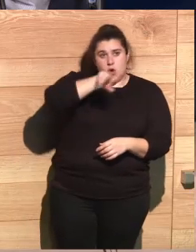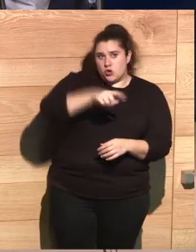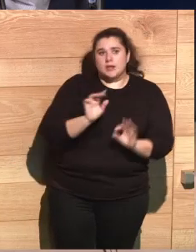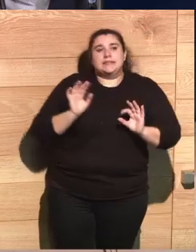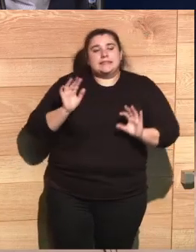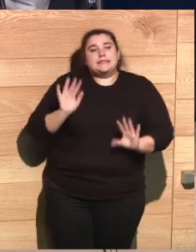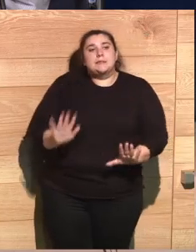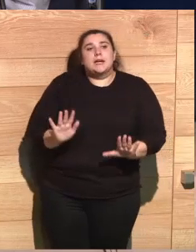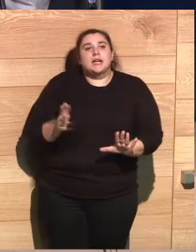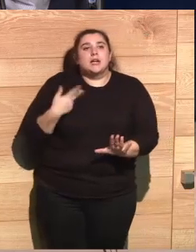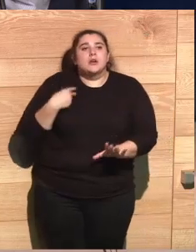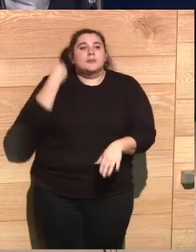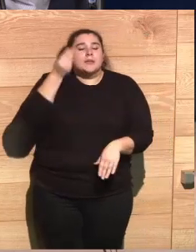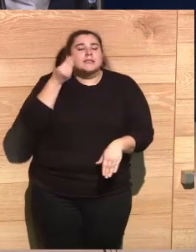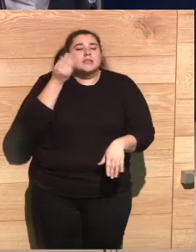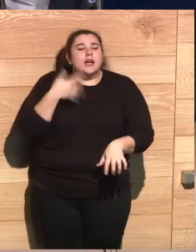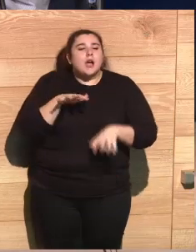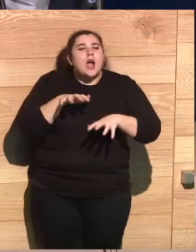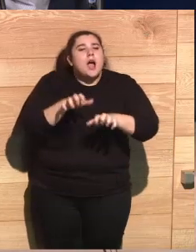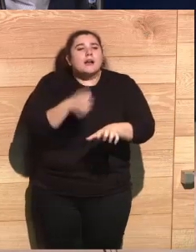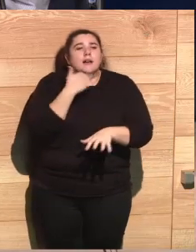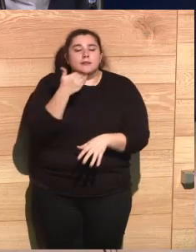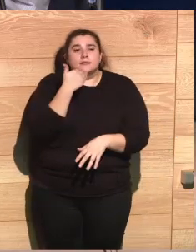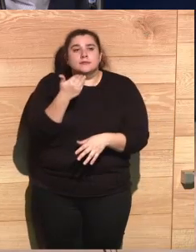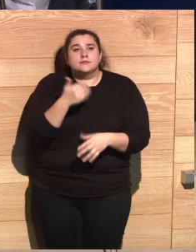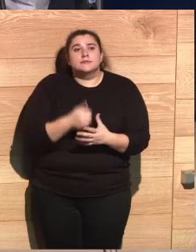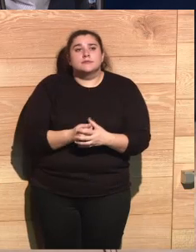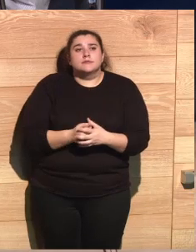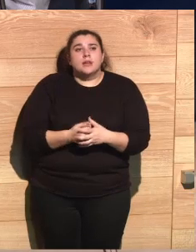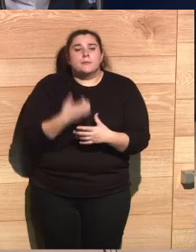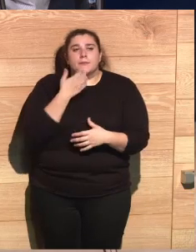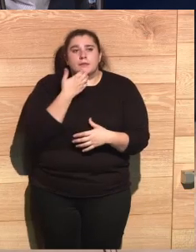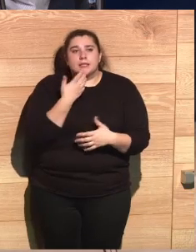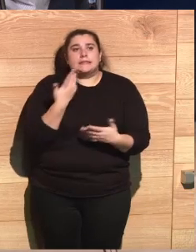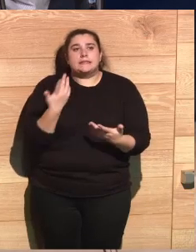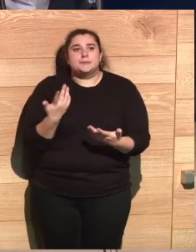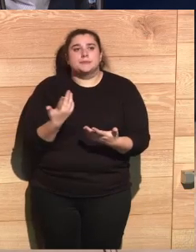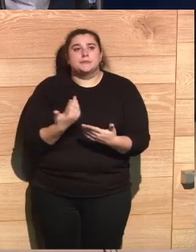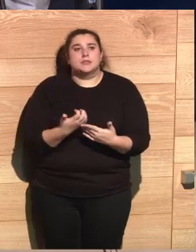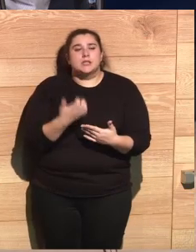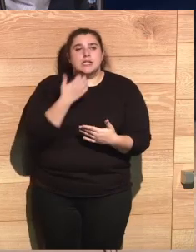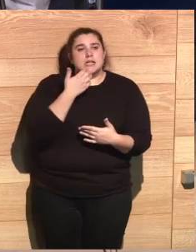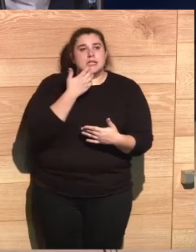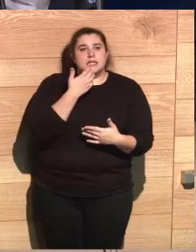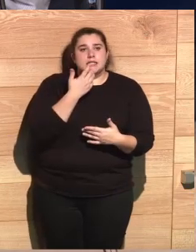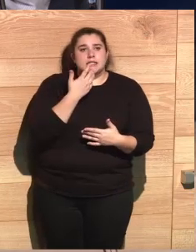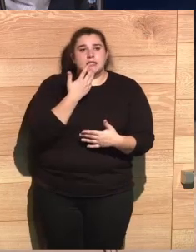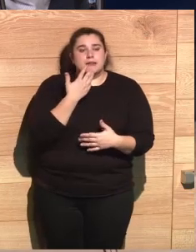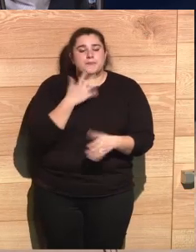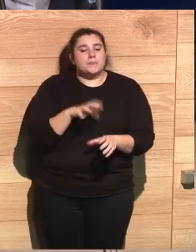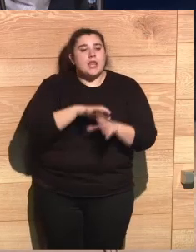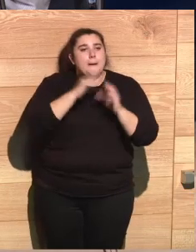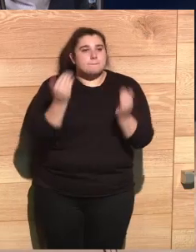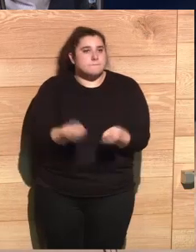estás aprendiendo cosas, ¿no? En el sentido en el que si tú tratas de encestar